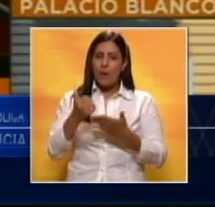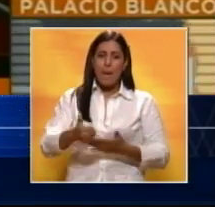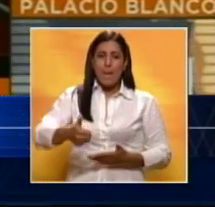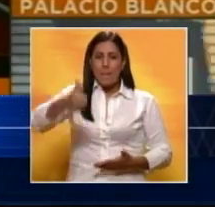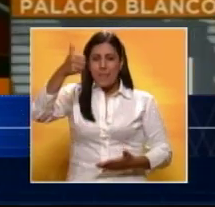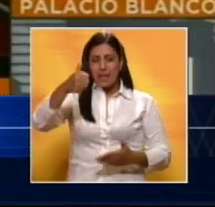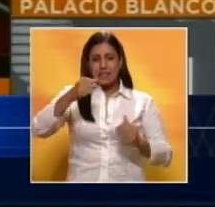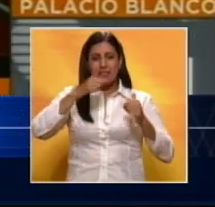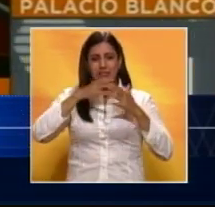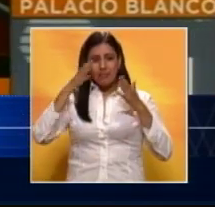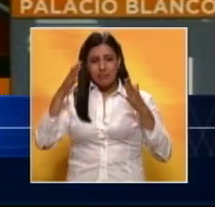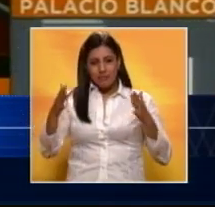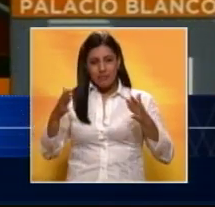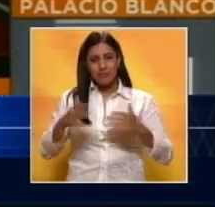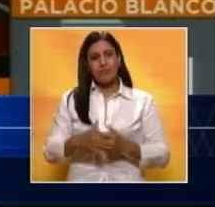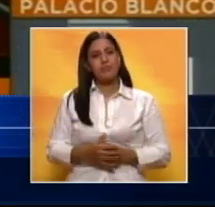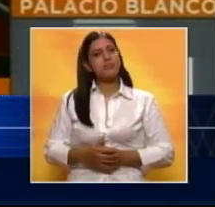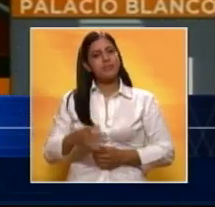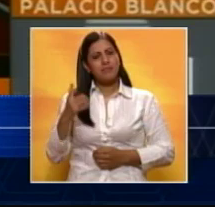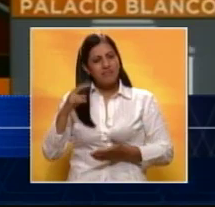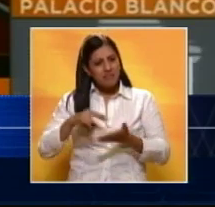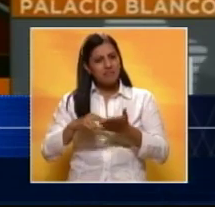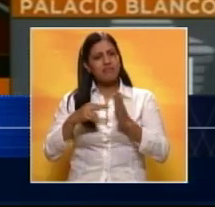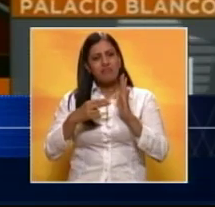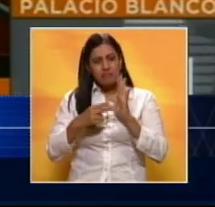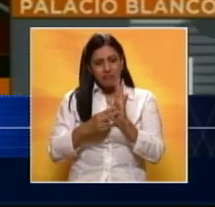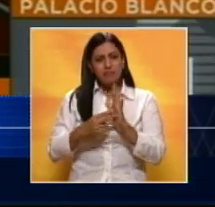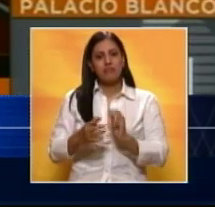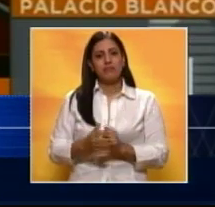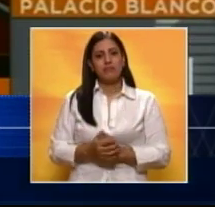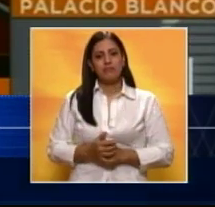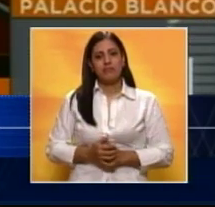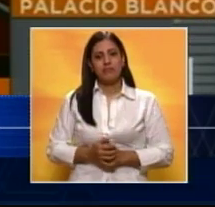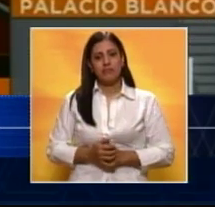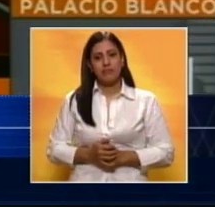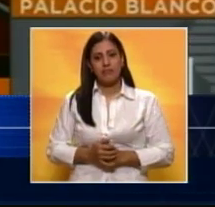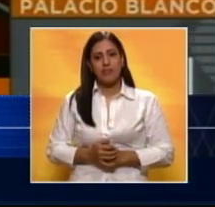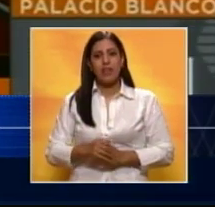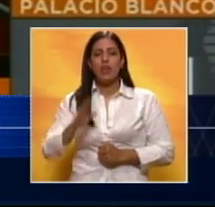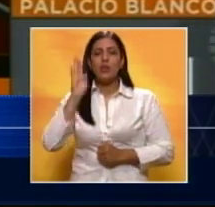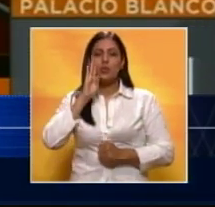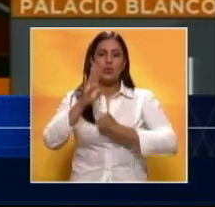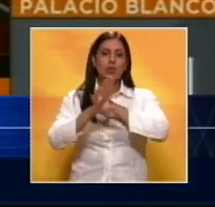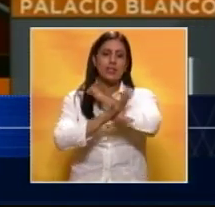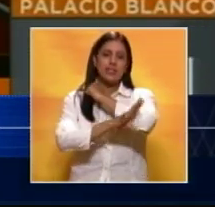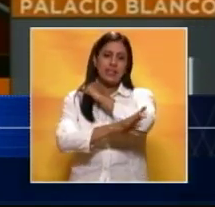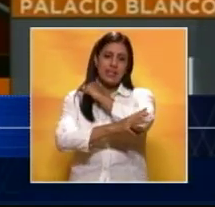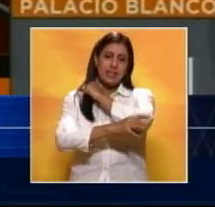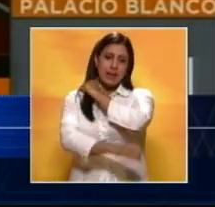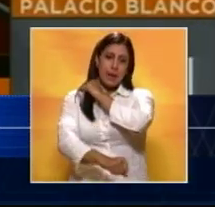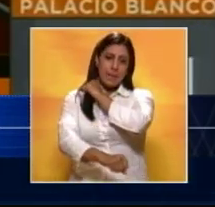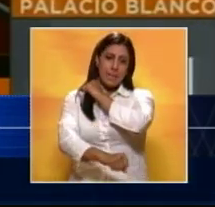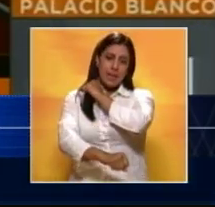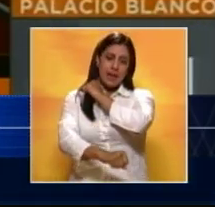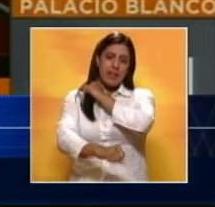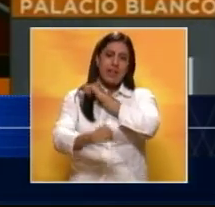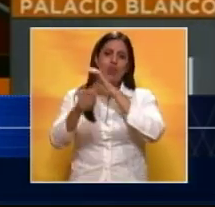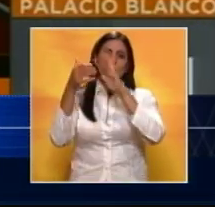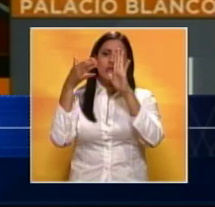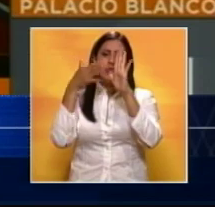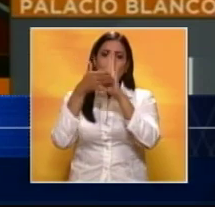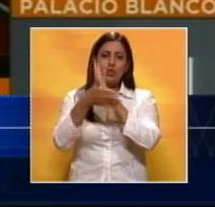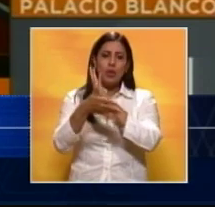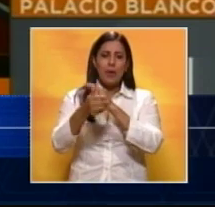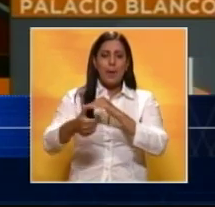más contundentes que revela la infamia que se ha cometido ante